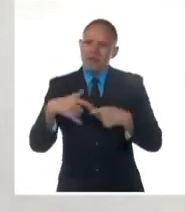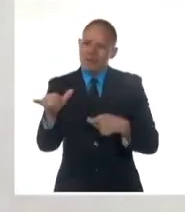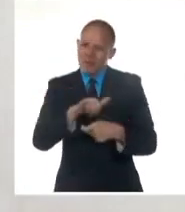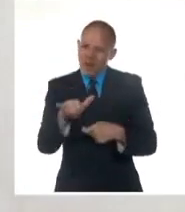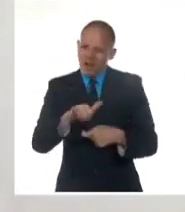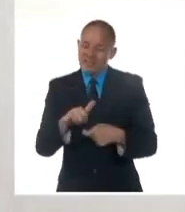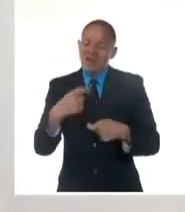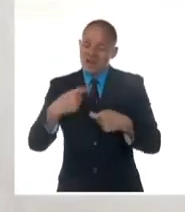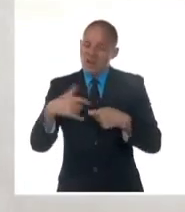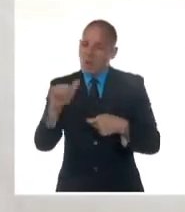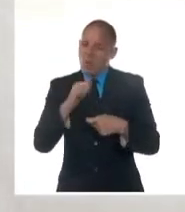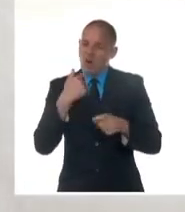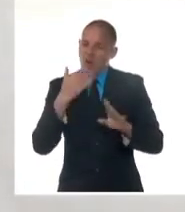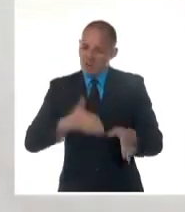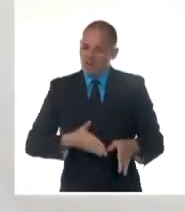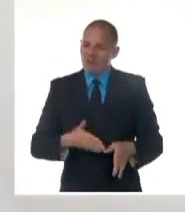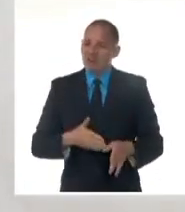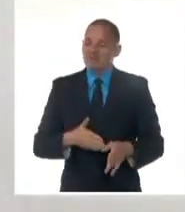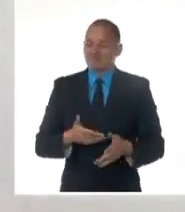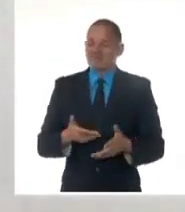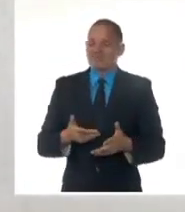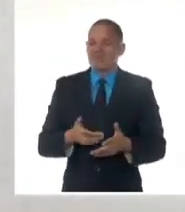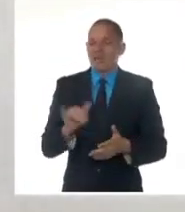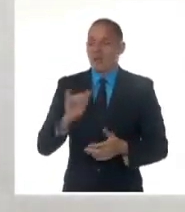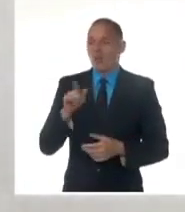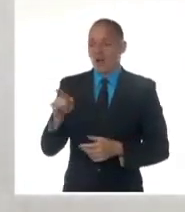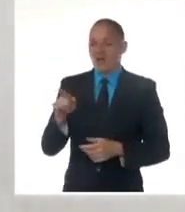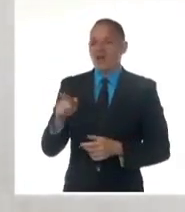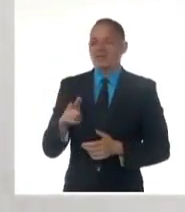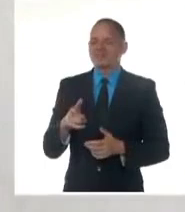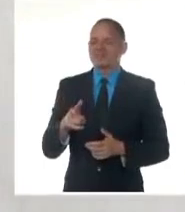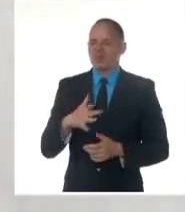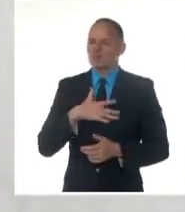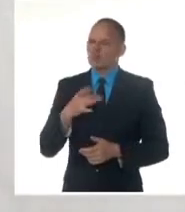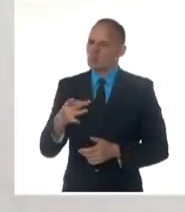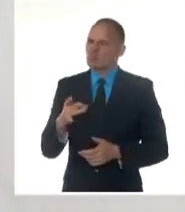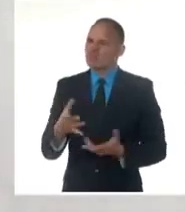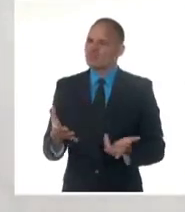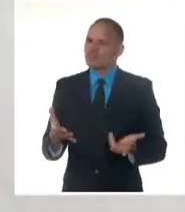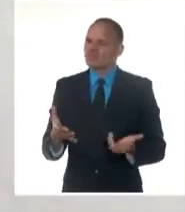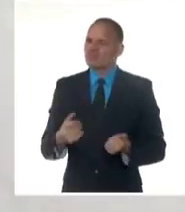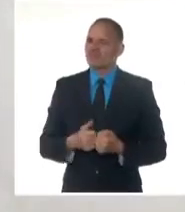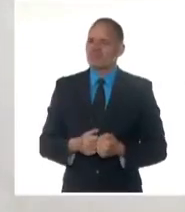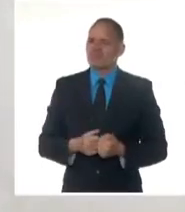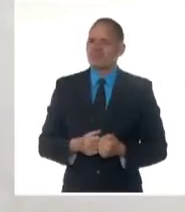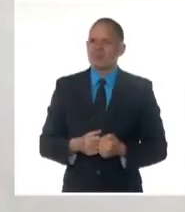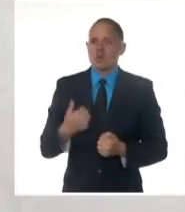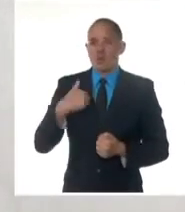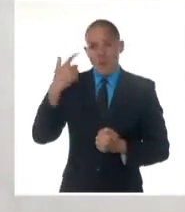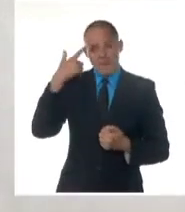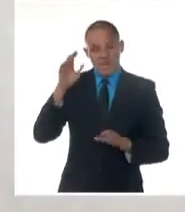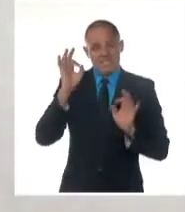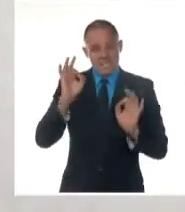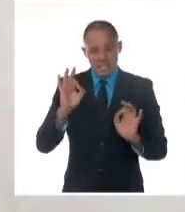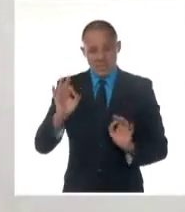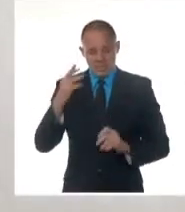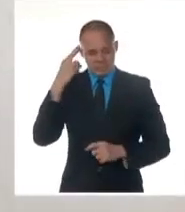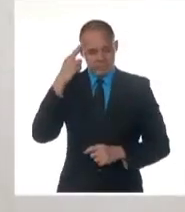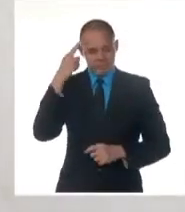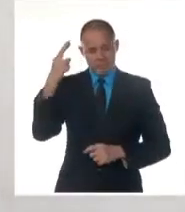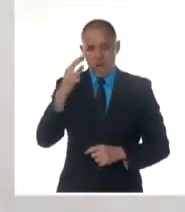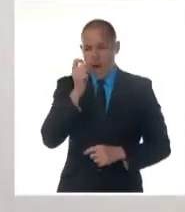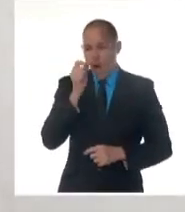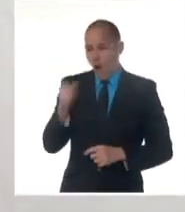lamentablemente fallecida, que fue un duro golpe también que recibió en los últimos tiempos, y yo creo que siempre se va a recordar como un